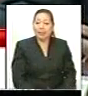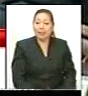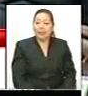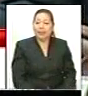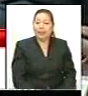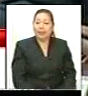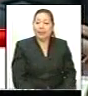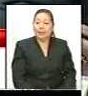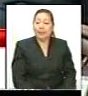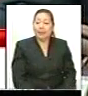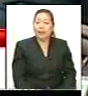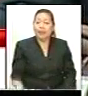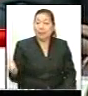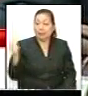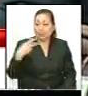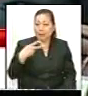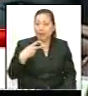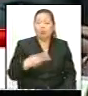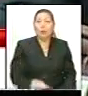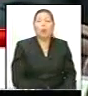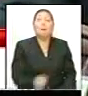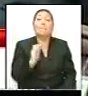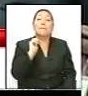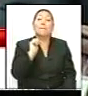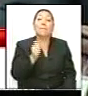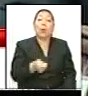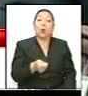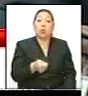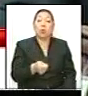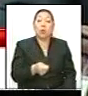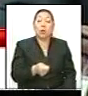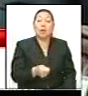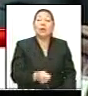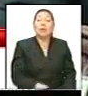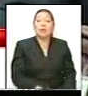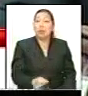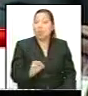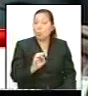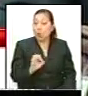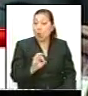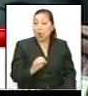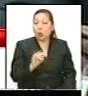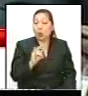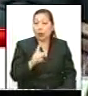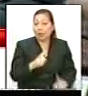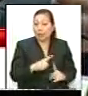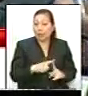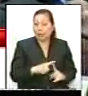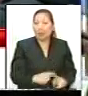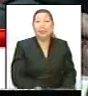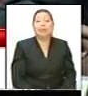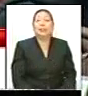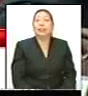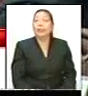2017. El segundo procedimiento, multa de 1.000 unidades impositivo tributarias, que fue